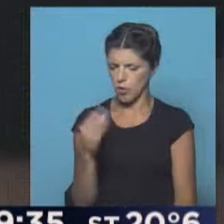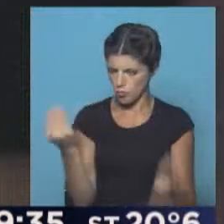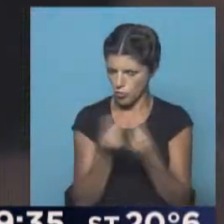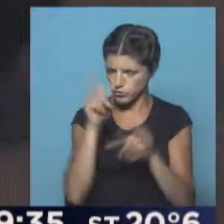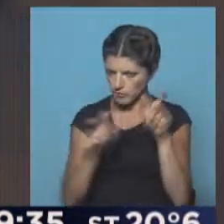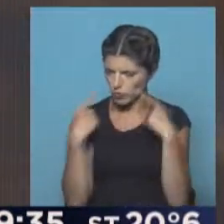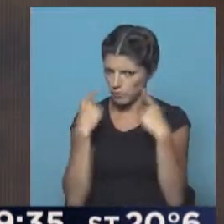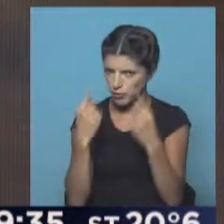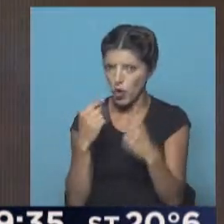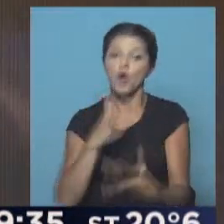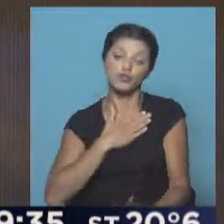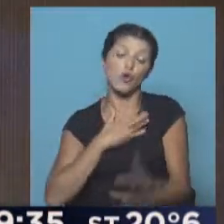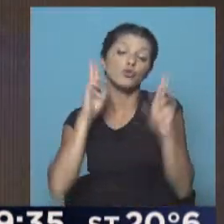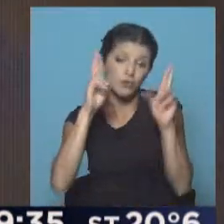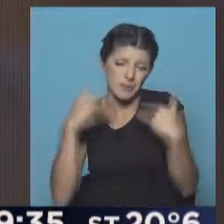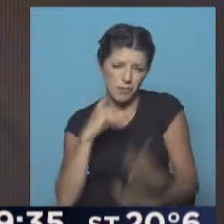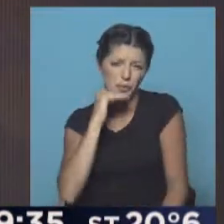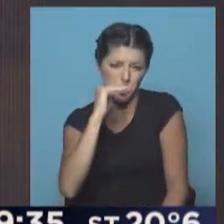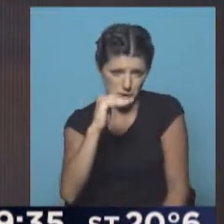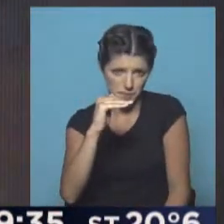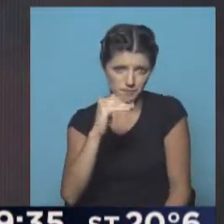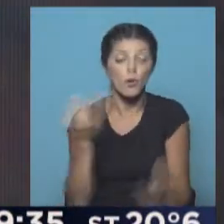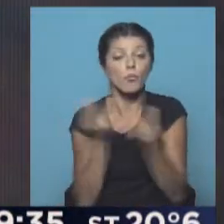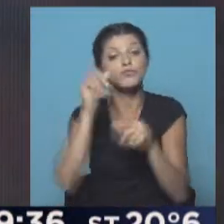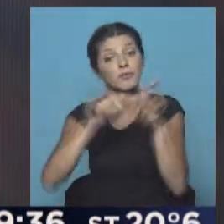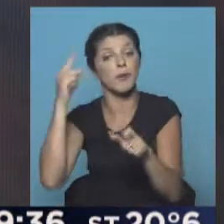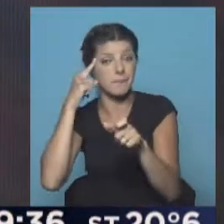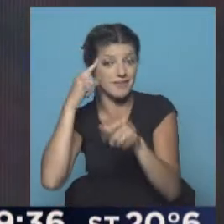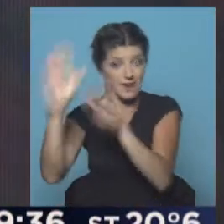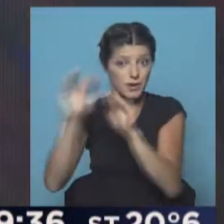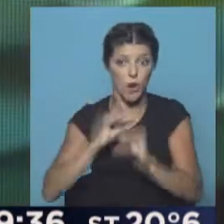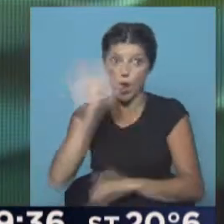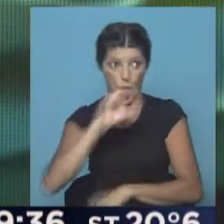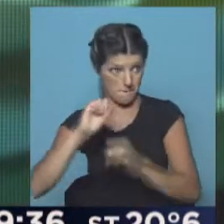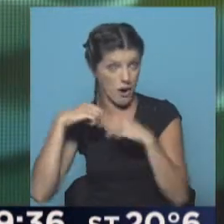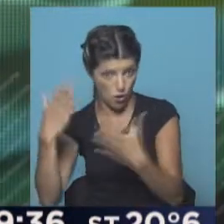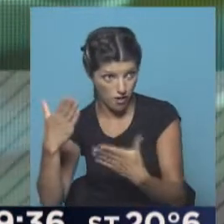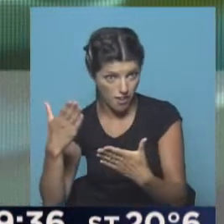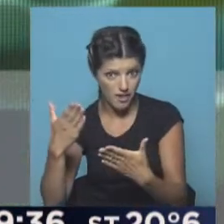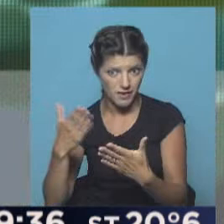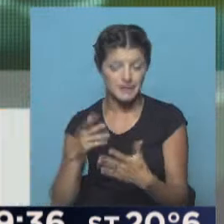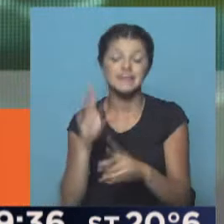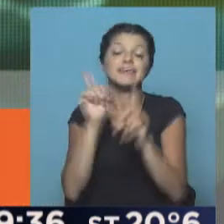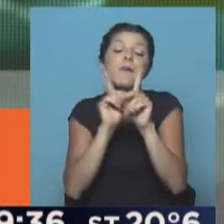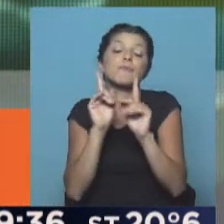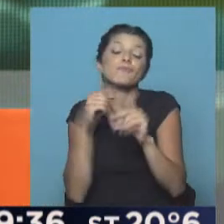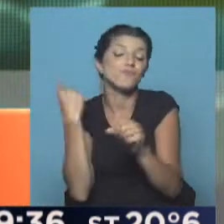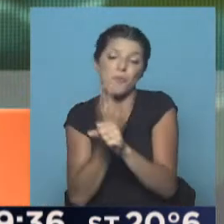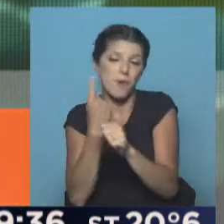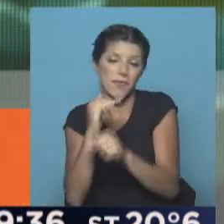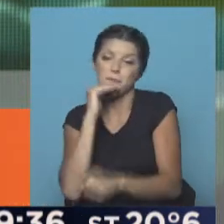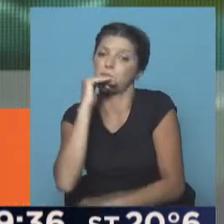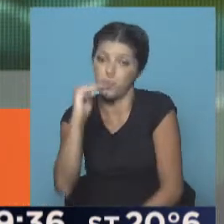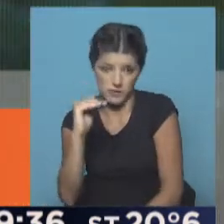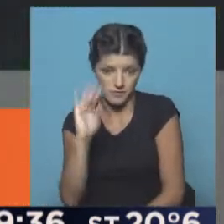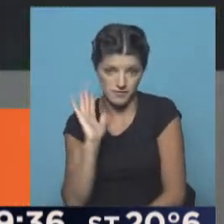tengo la posibilidad de decirlo. Y hay muchas personas que piensan igual que yo, o mejor que yo, mucho mejor que yo, que por ahí no tienen las chances